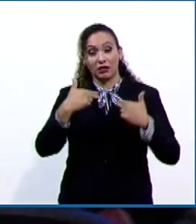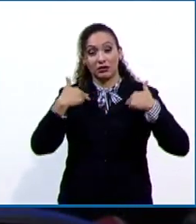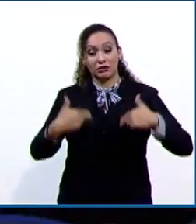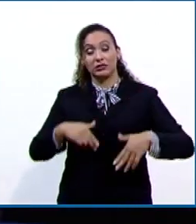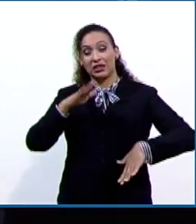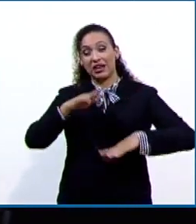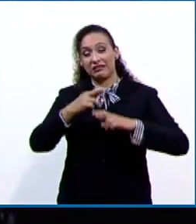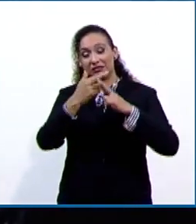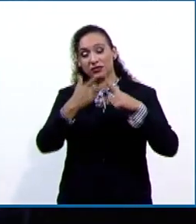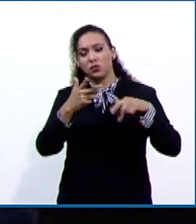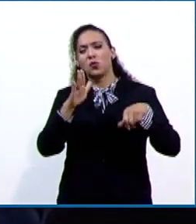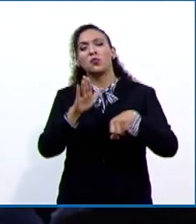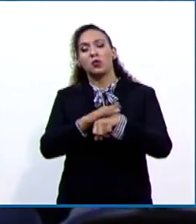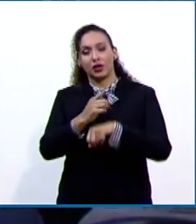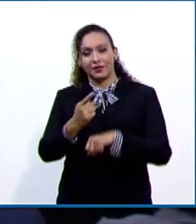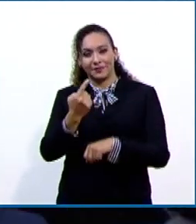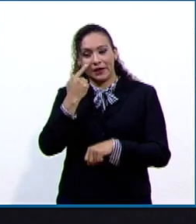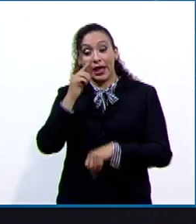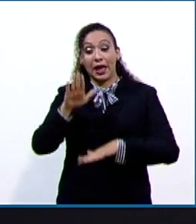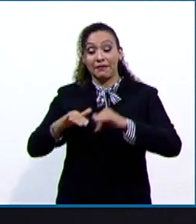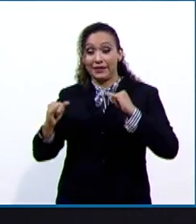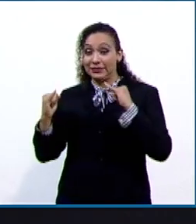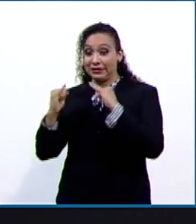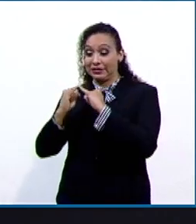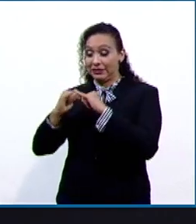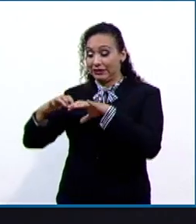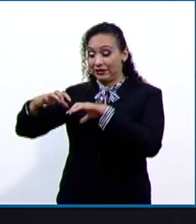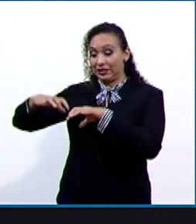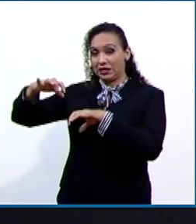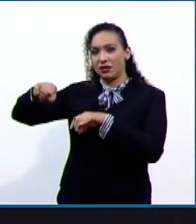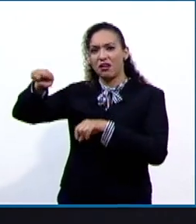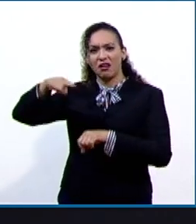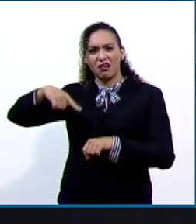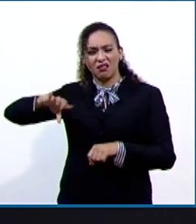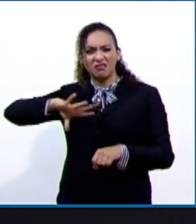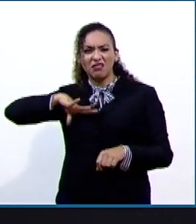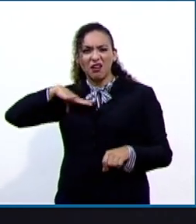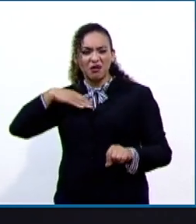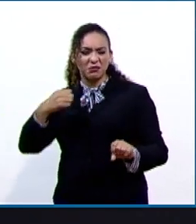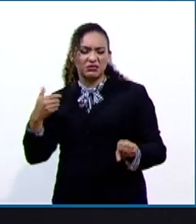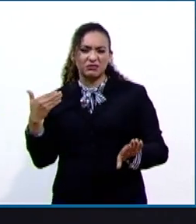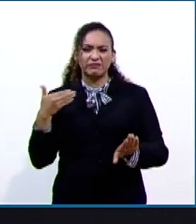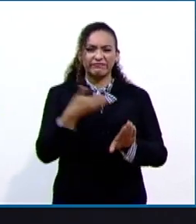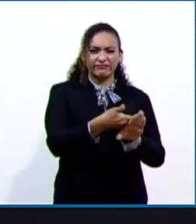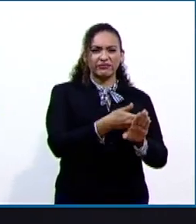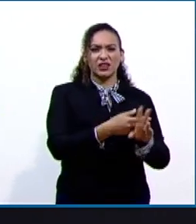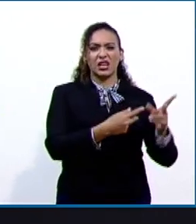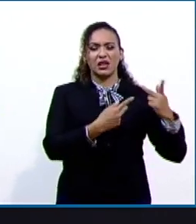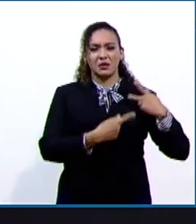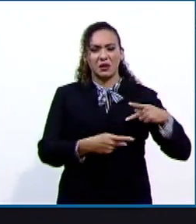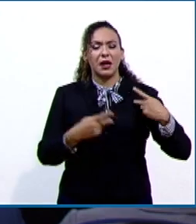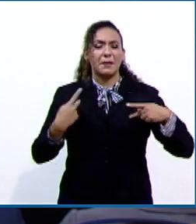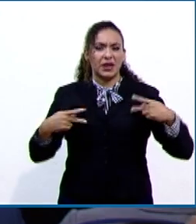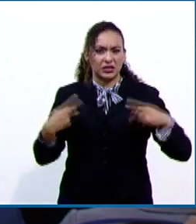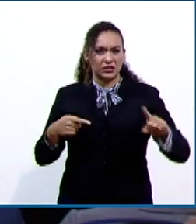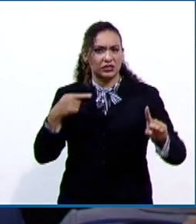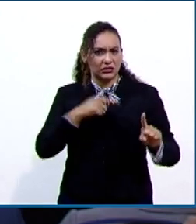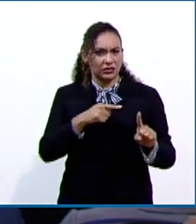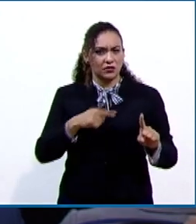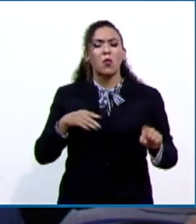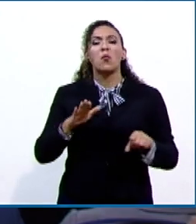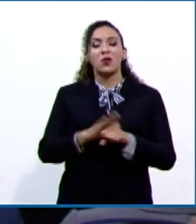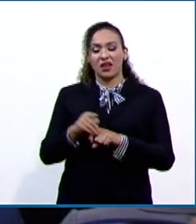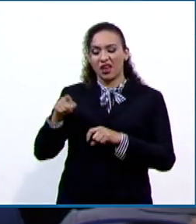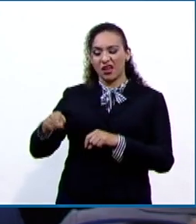contenido, frenado y controlado en un entorno donde el constitucionalismo está sujeto a fuertes golpes de timón.